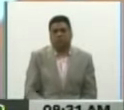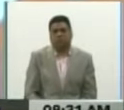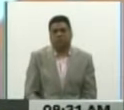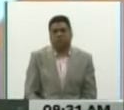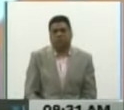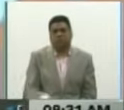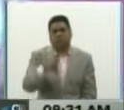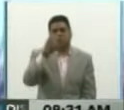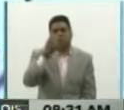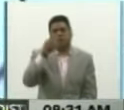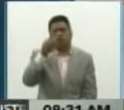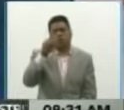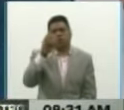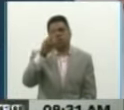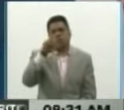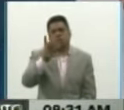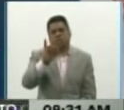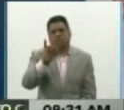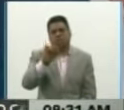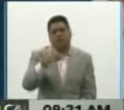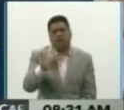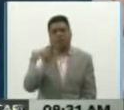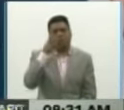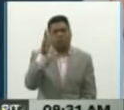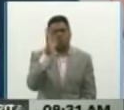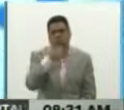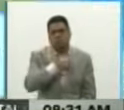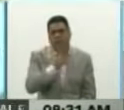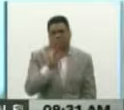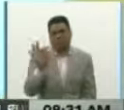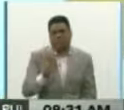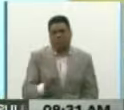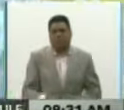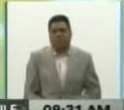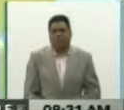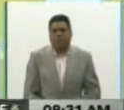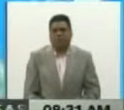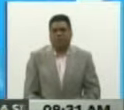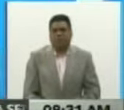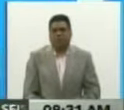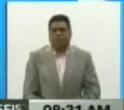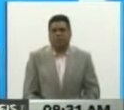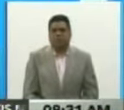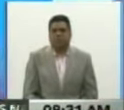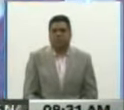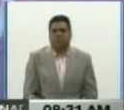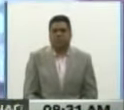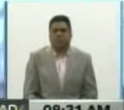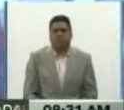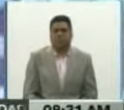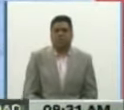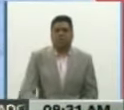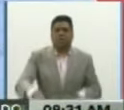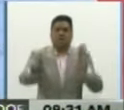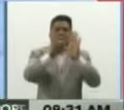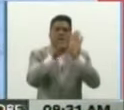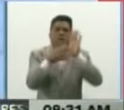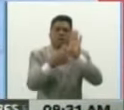pueblo no hay. Lamentablemente, 30 segundos, rapidito. Claudio. Compañera de trabajo y Venezuela entera, esta constitución está